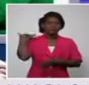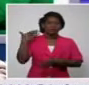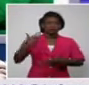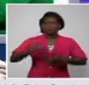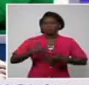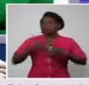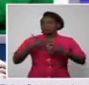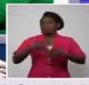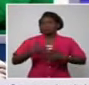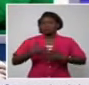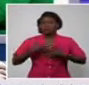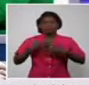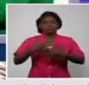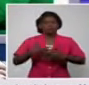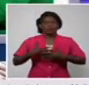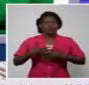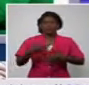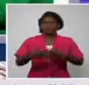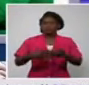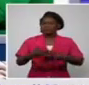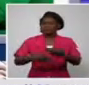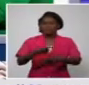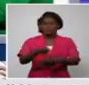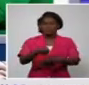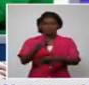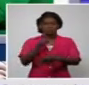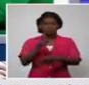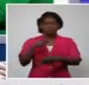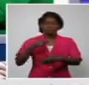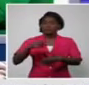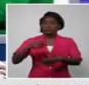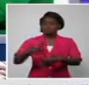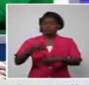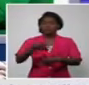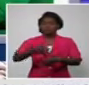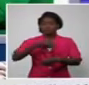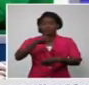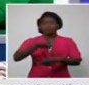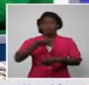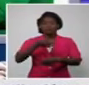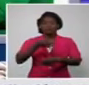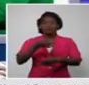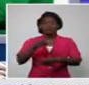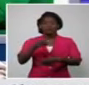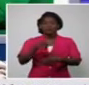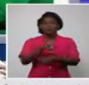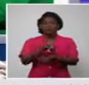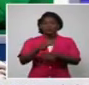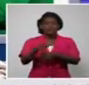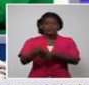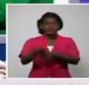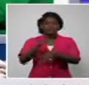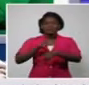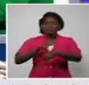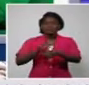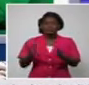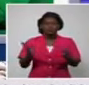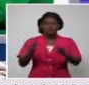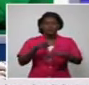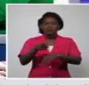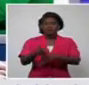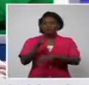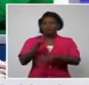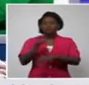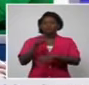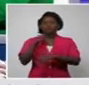y después de una evolución, reitero, que fue un poco tórpida, pues hace una bradicardia